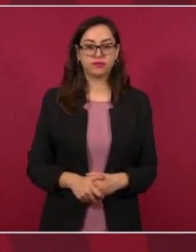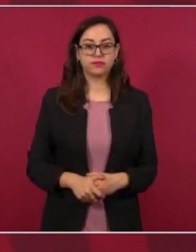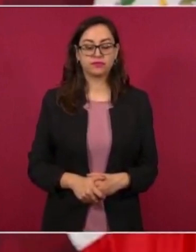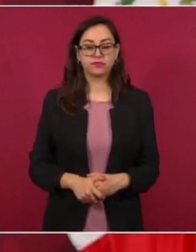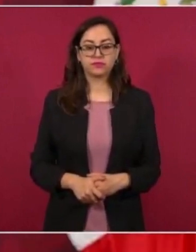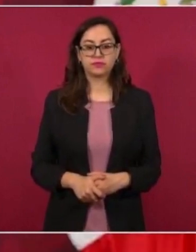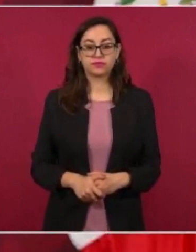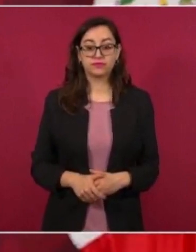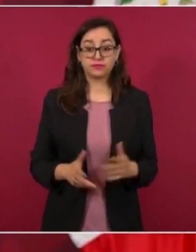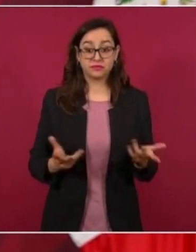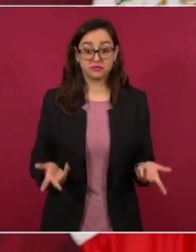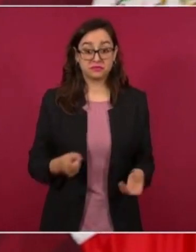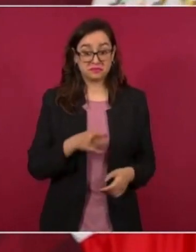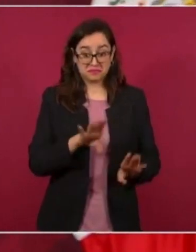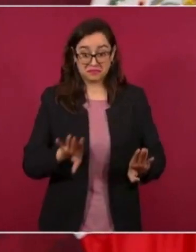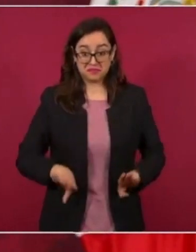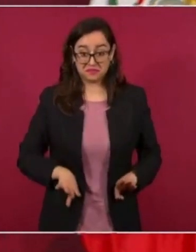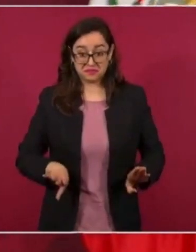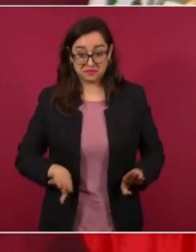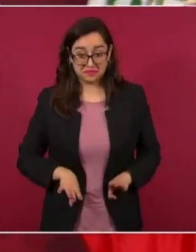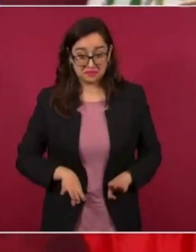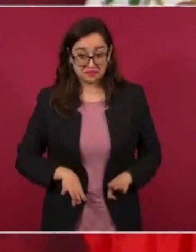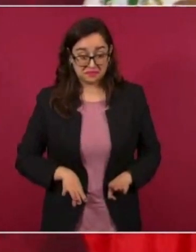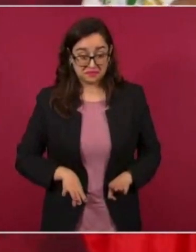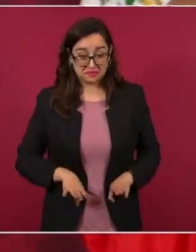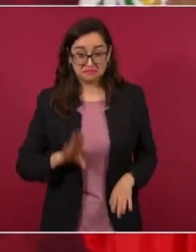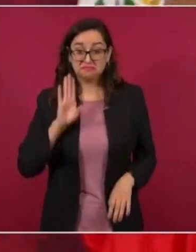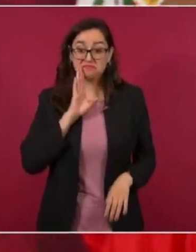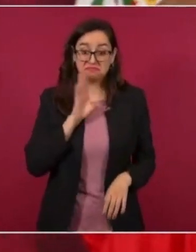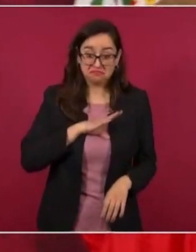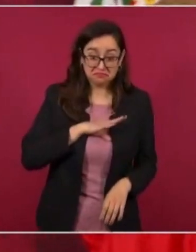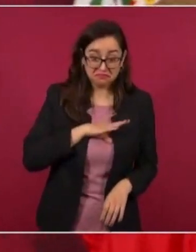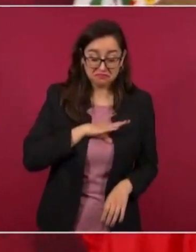el que actúe así puede ser sancionado.